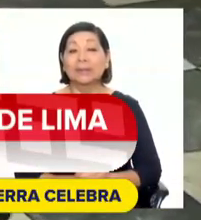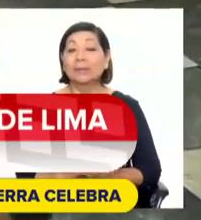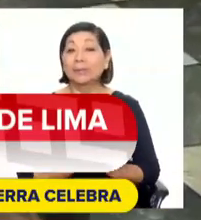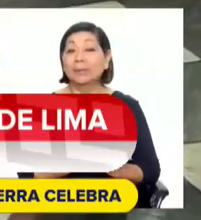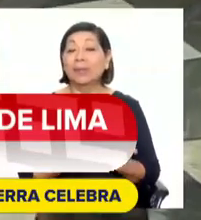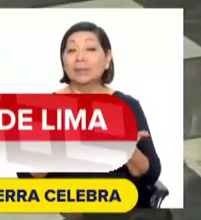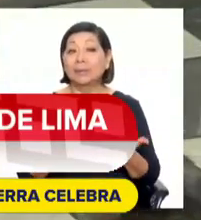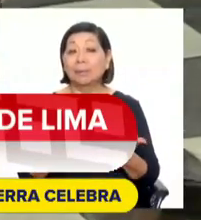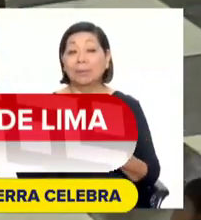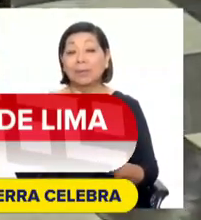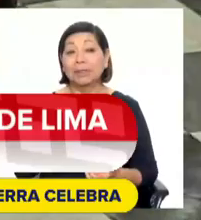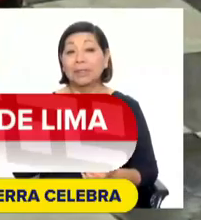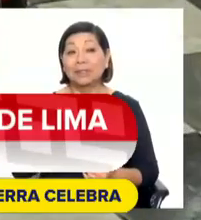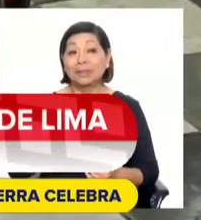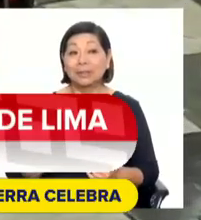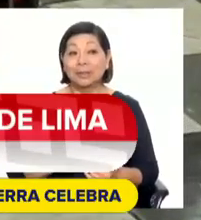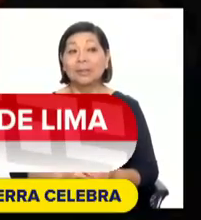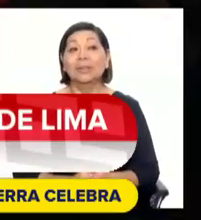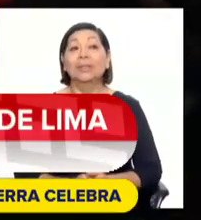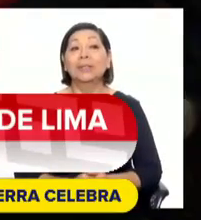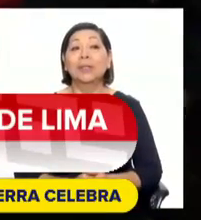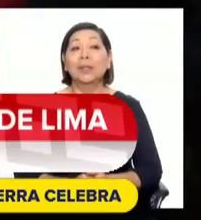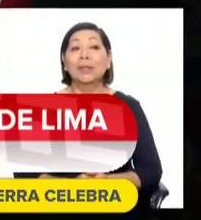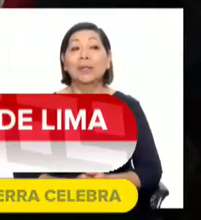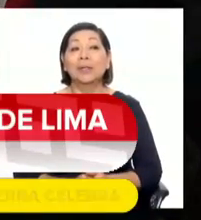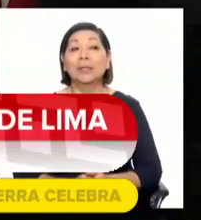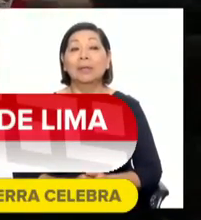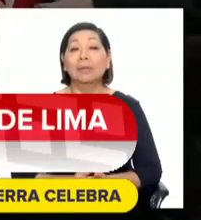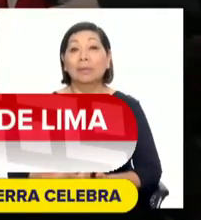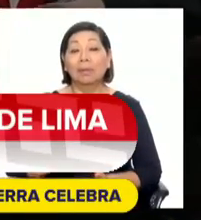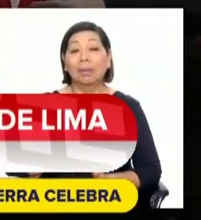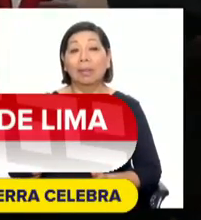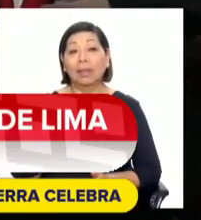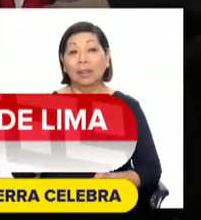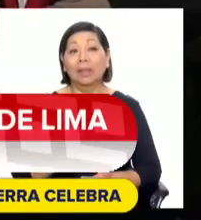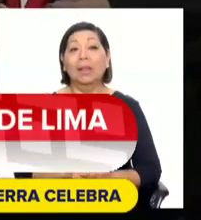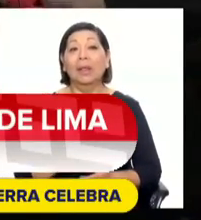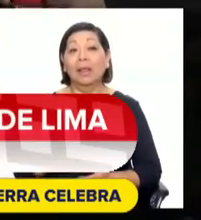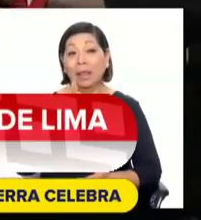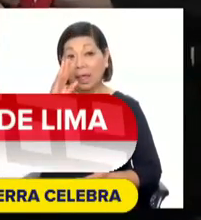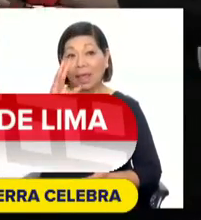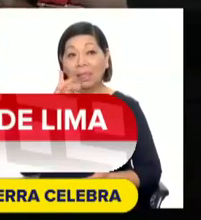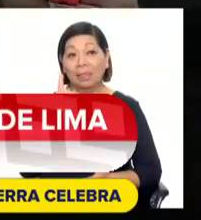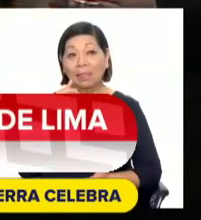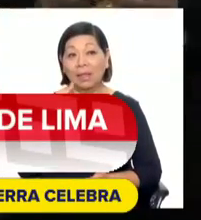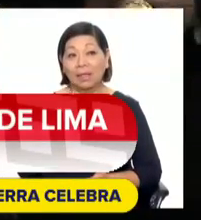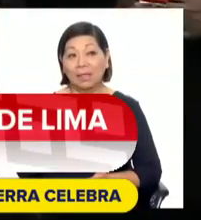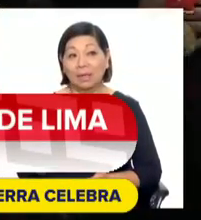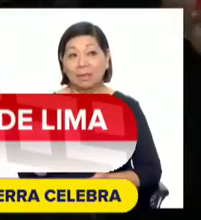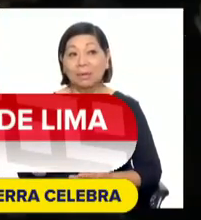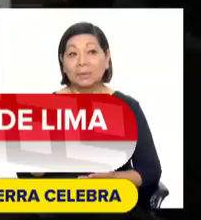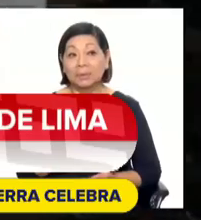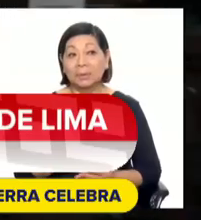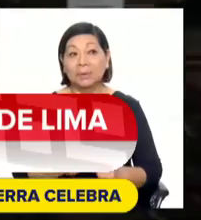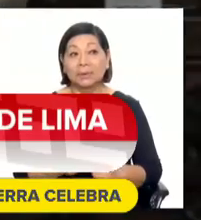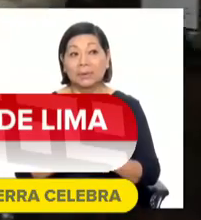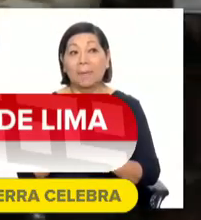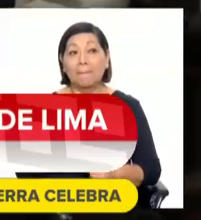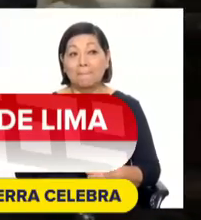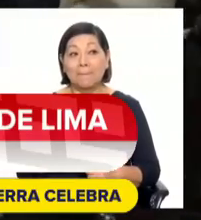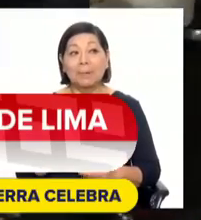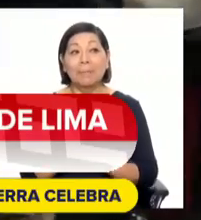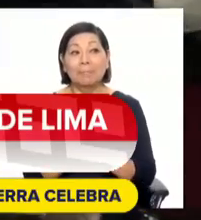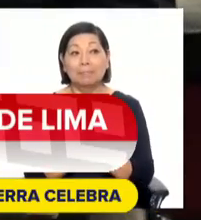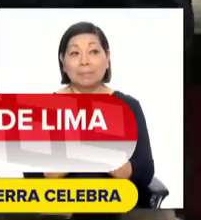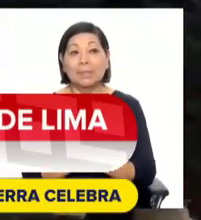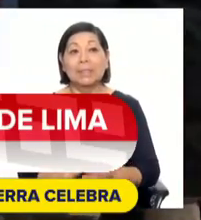Además, compañeros, hemos visto la entrada de diversos congresistas, entre ellos hemos visto ingresar a la congresista